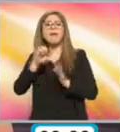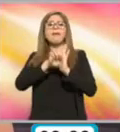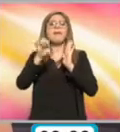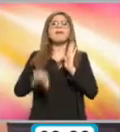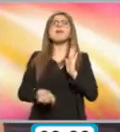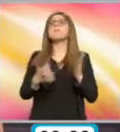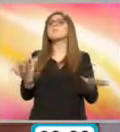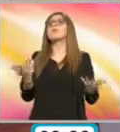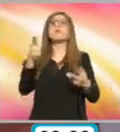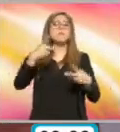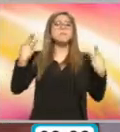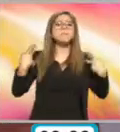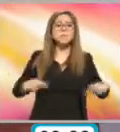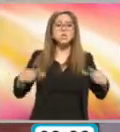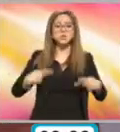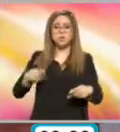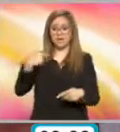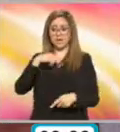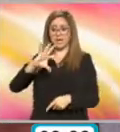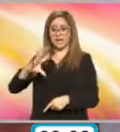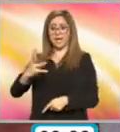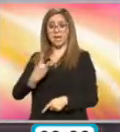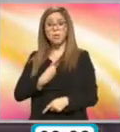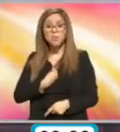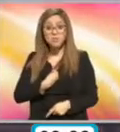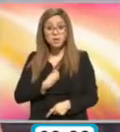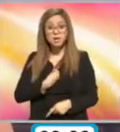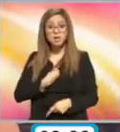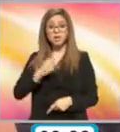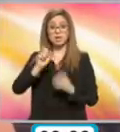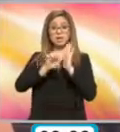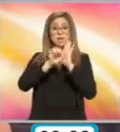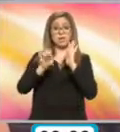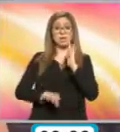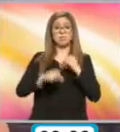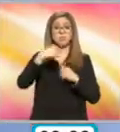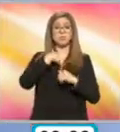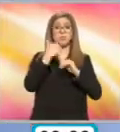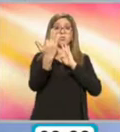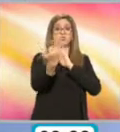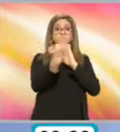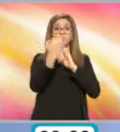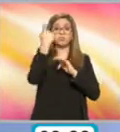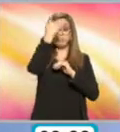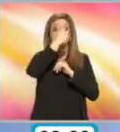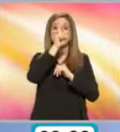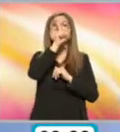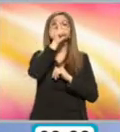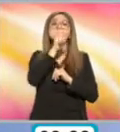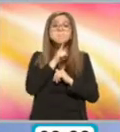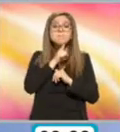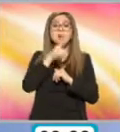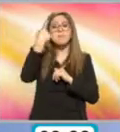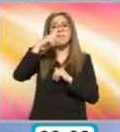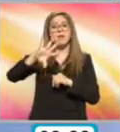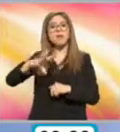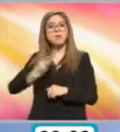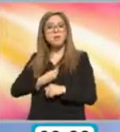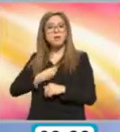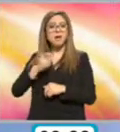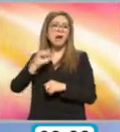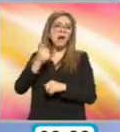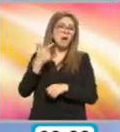mejor el que vaya a adoptar y tenga malas intenciones pueda llegar a mentir? Exactamente. De hecho,